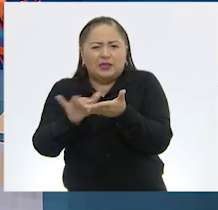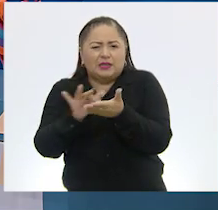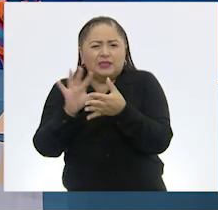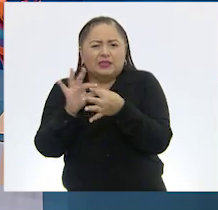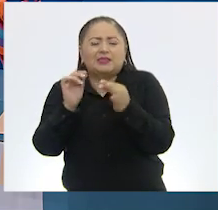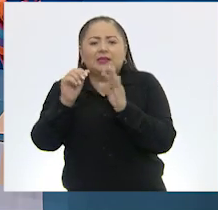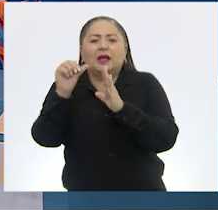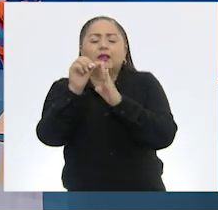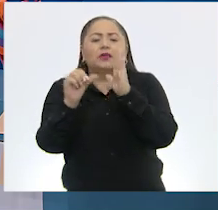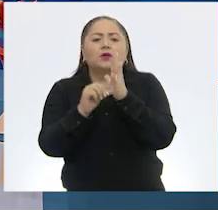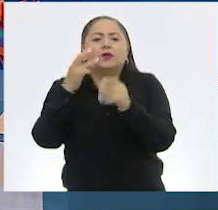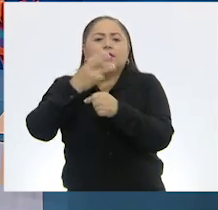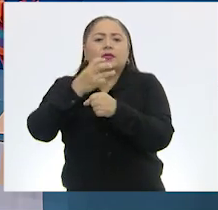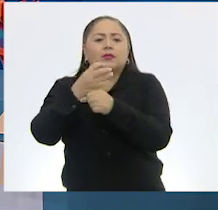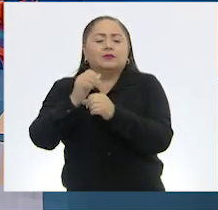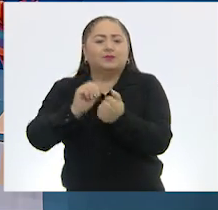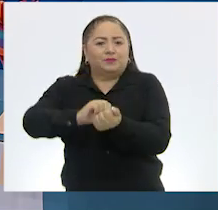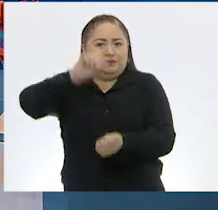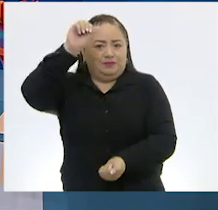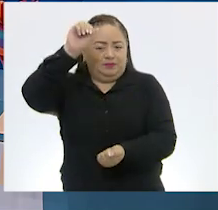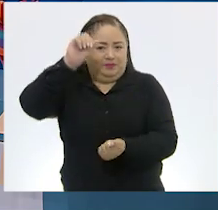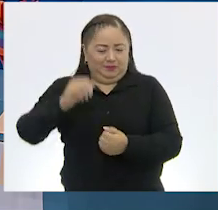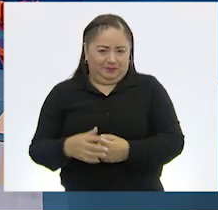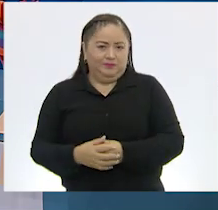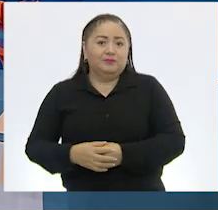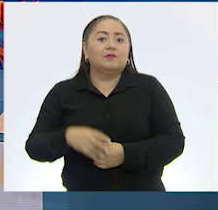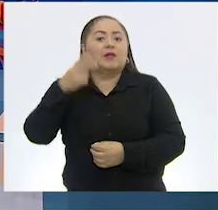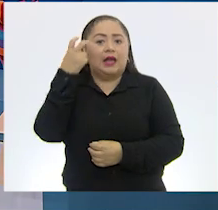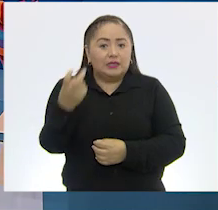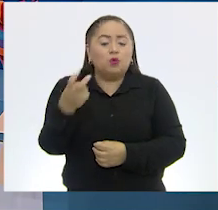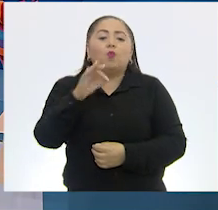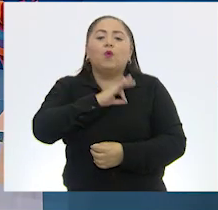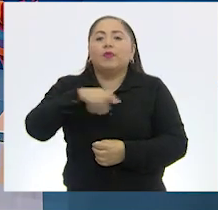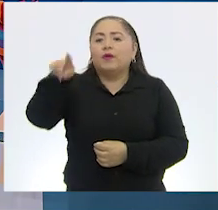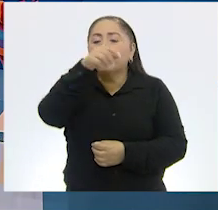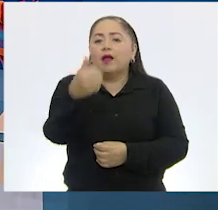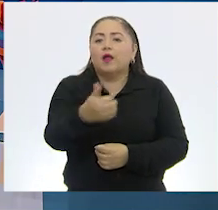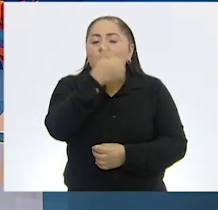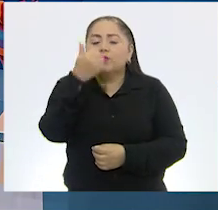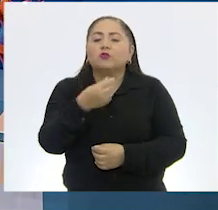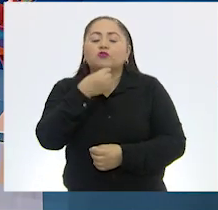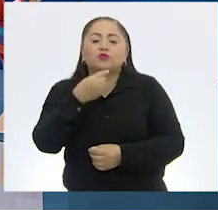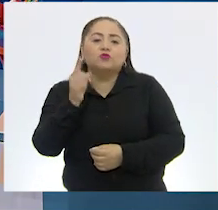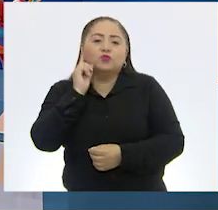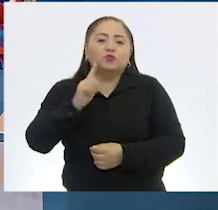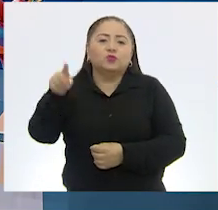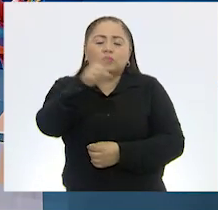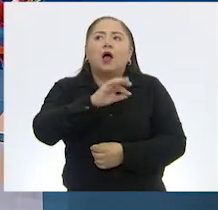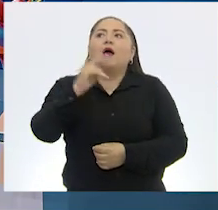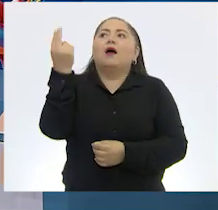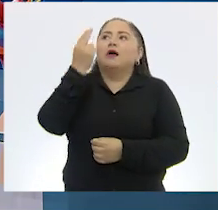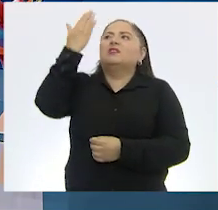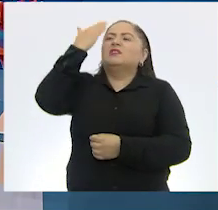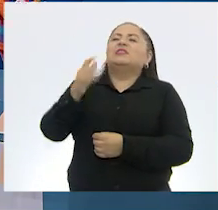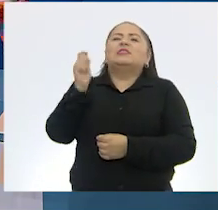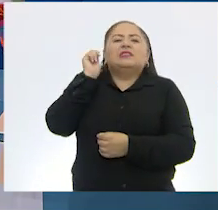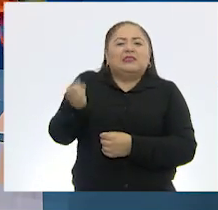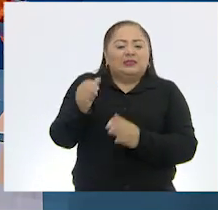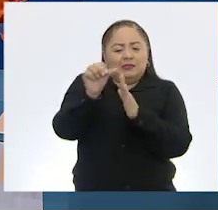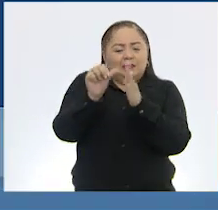del artículo 3 de nuestra Constitución Política? Así, los alumnos y las alumnas en casa podrán saber de qué se